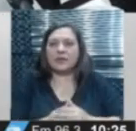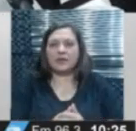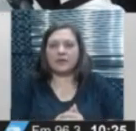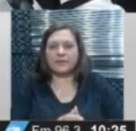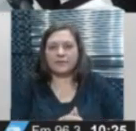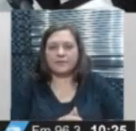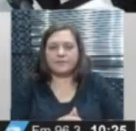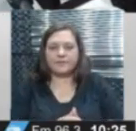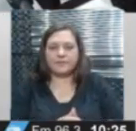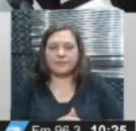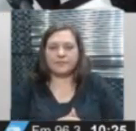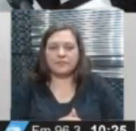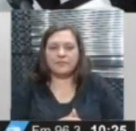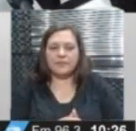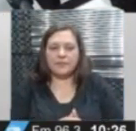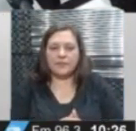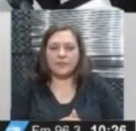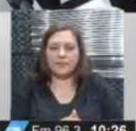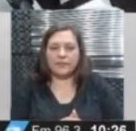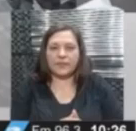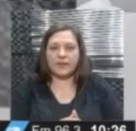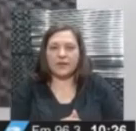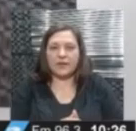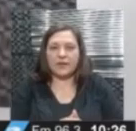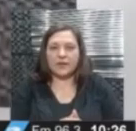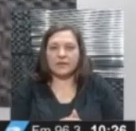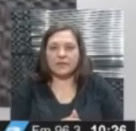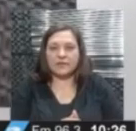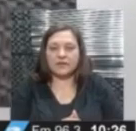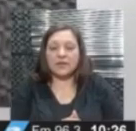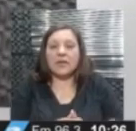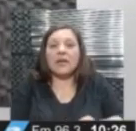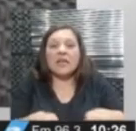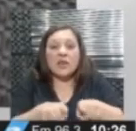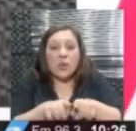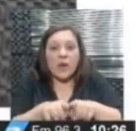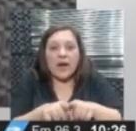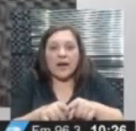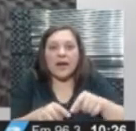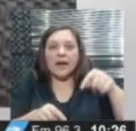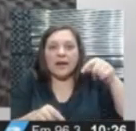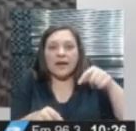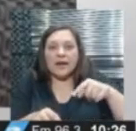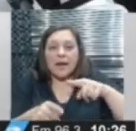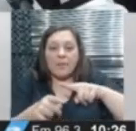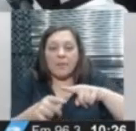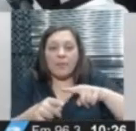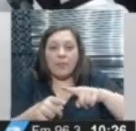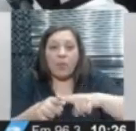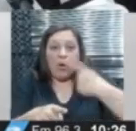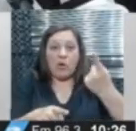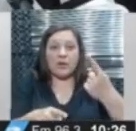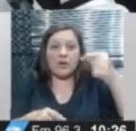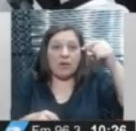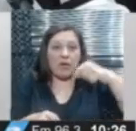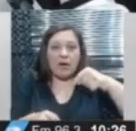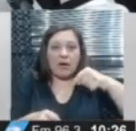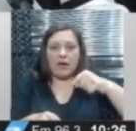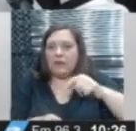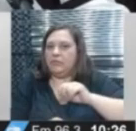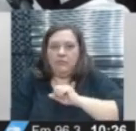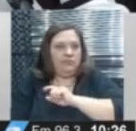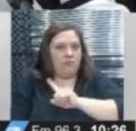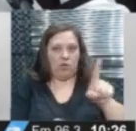nada que ver no nada que ver no nada que ver porque poltica partidaria en realidad Claro en realidad es el partidismo no es la